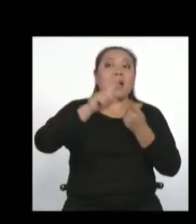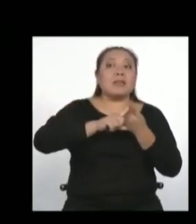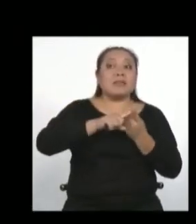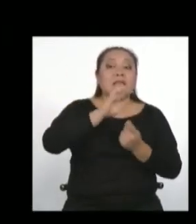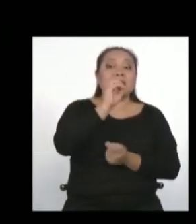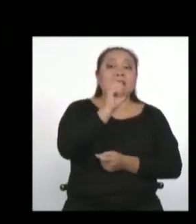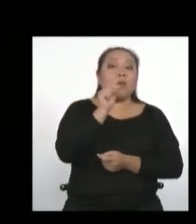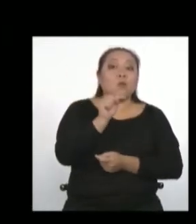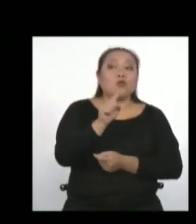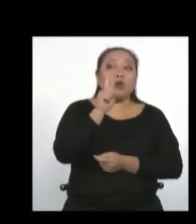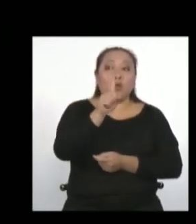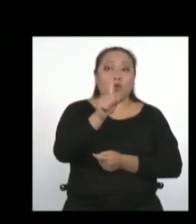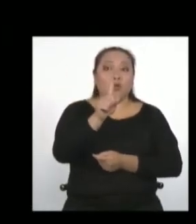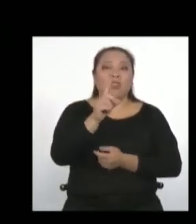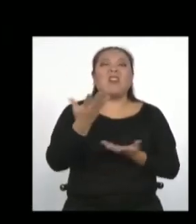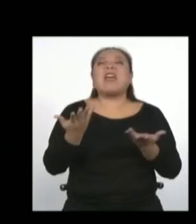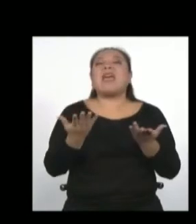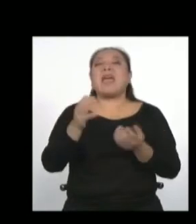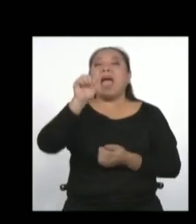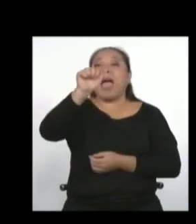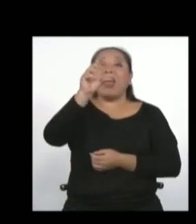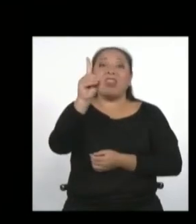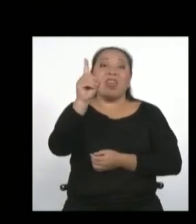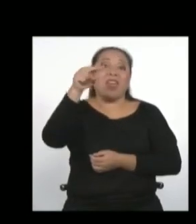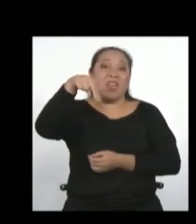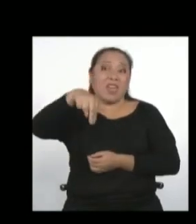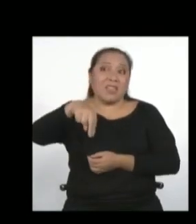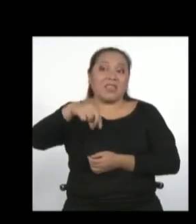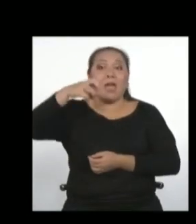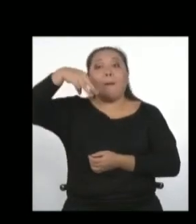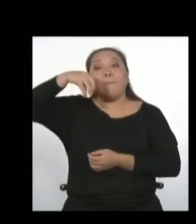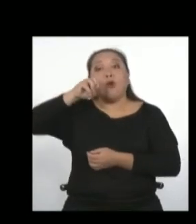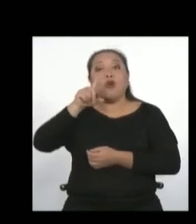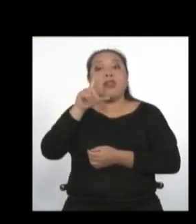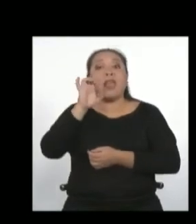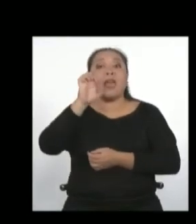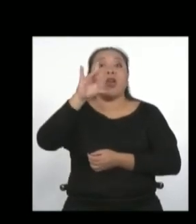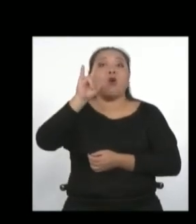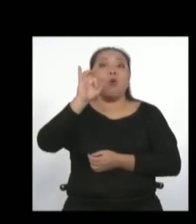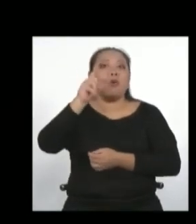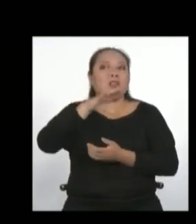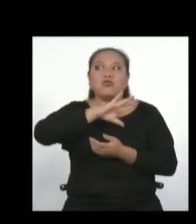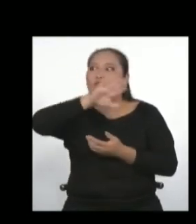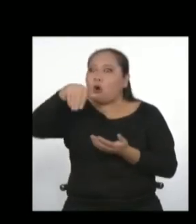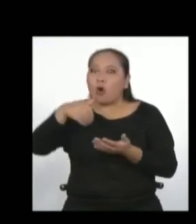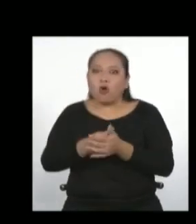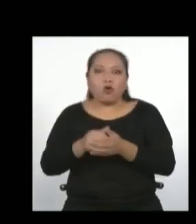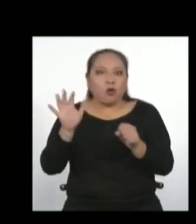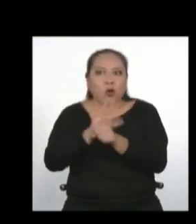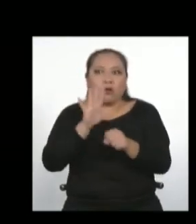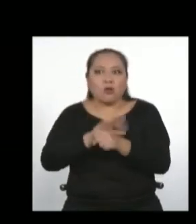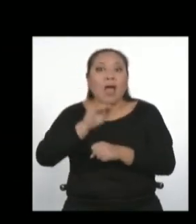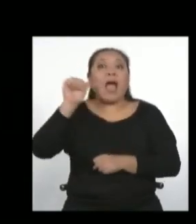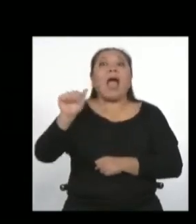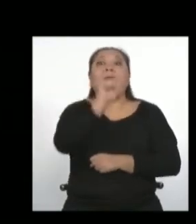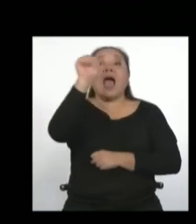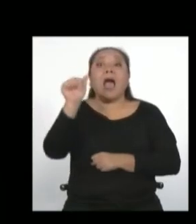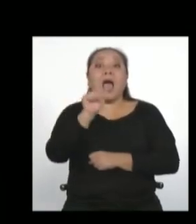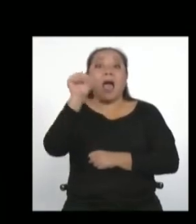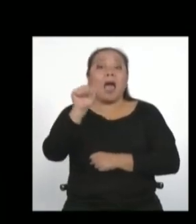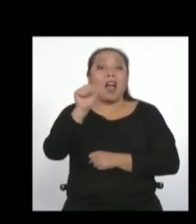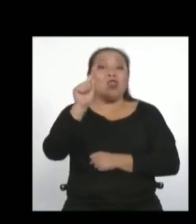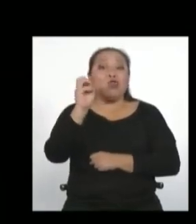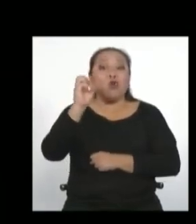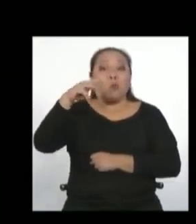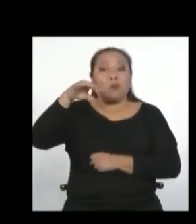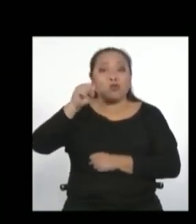el ADN, las moléculas y las piezas de construcción de todo lo que conocemos, los átomos. A esta altura,